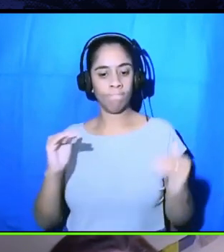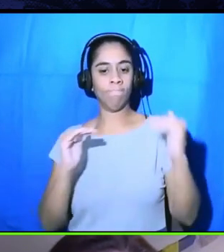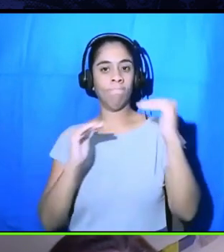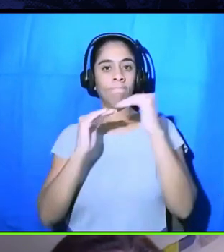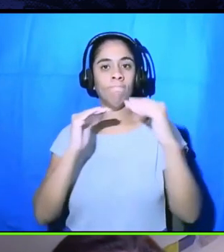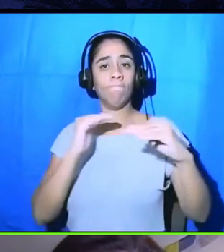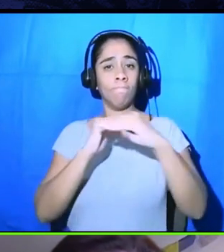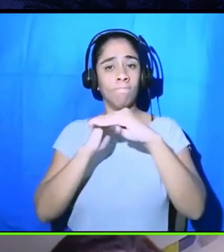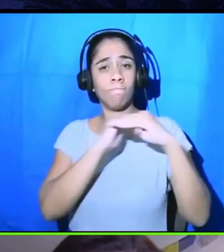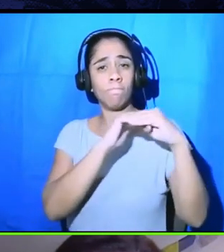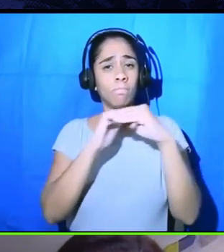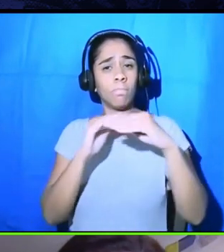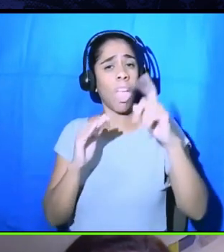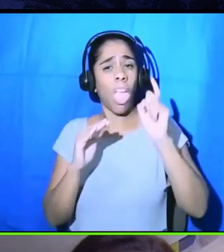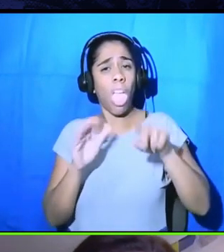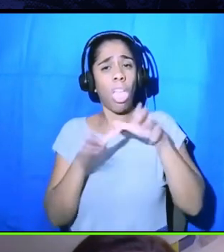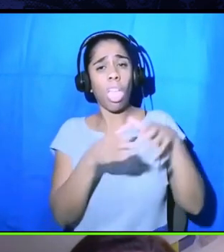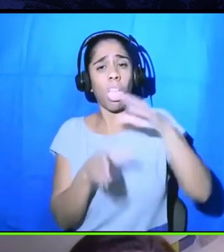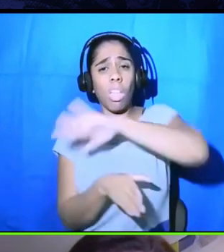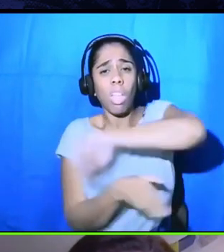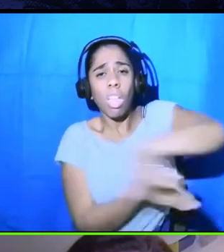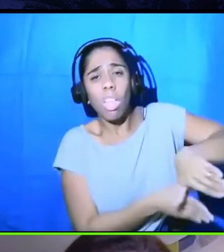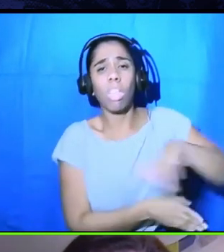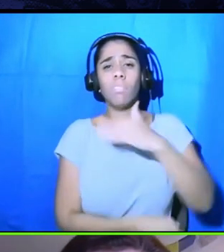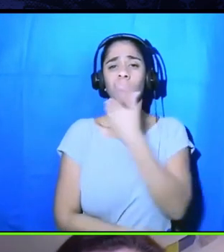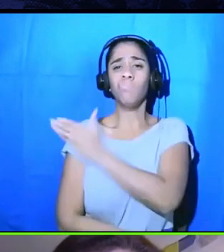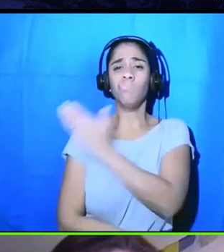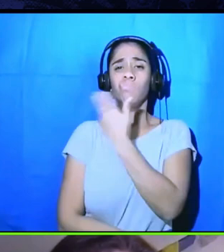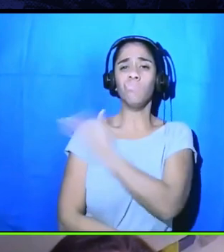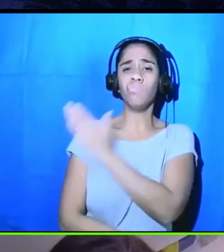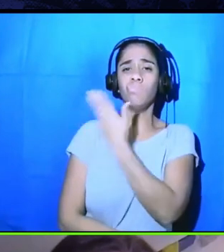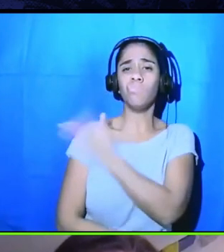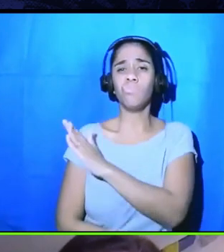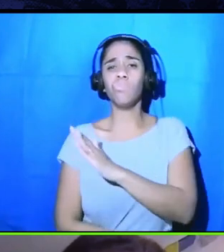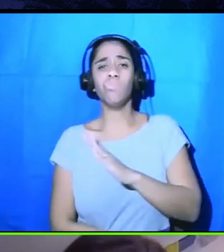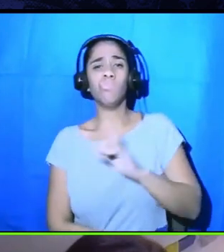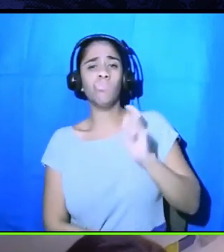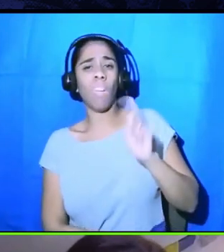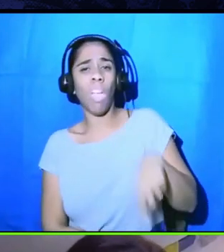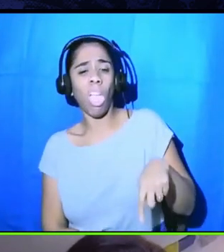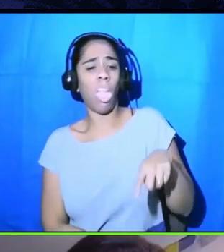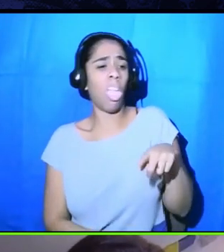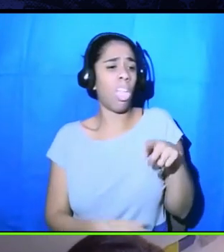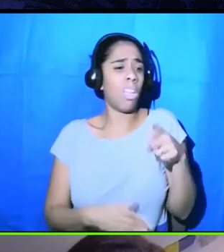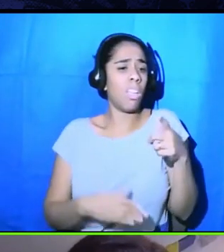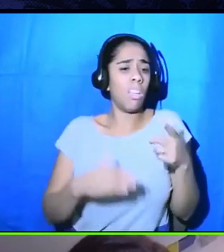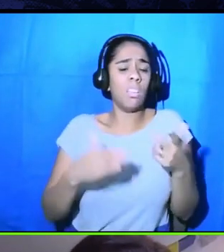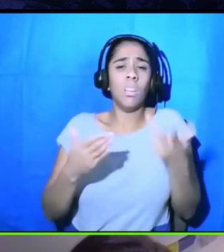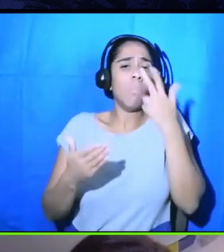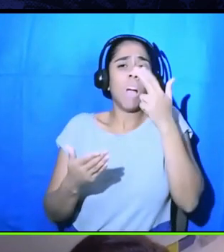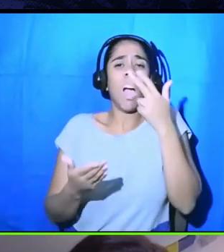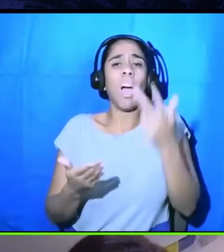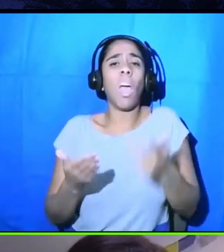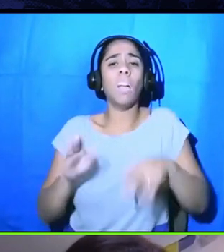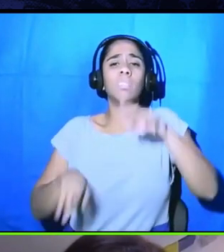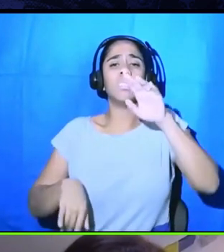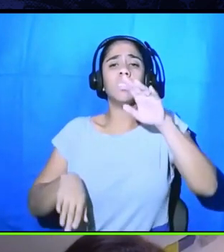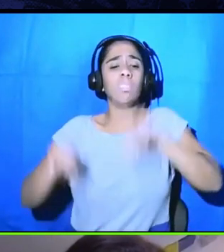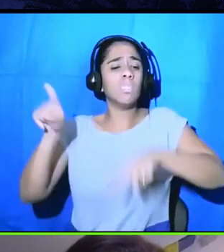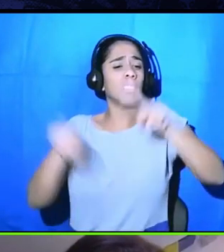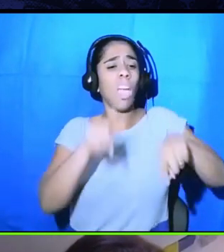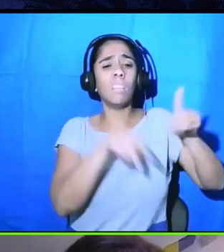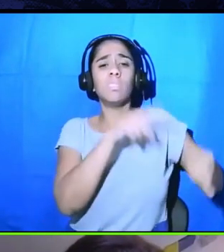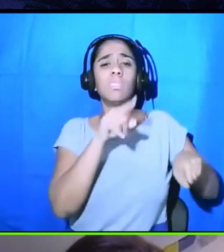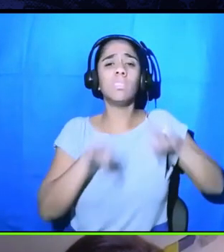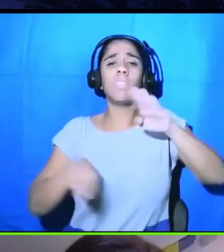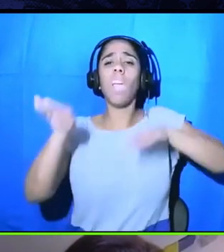originarios a quienes vivimos en regiones que no siempre hay espacios para conversar y yo creo que la convención constitucional es una